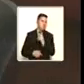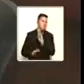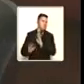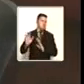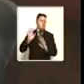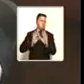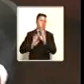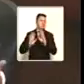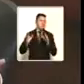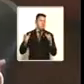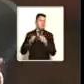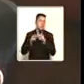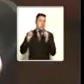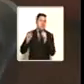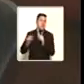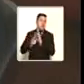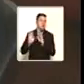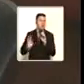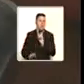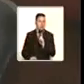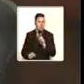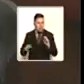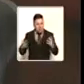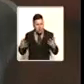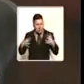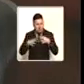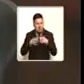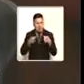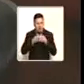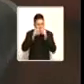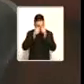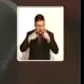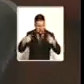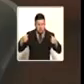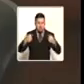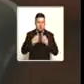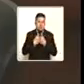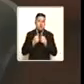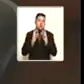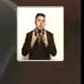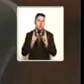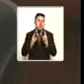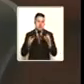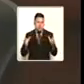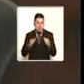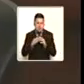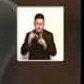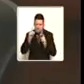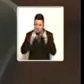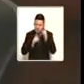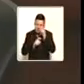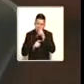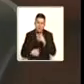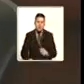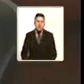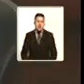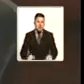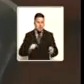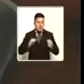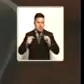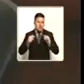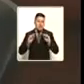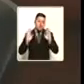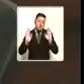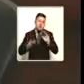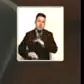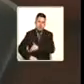síndrome del comunero de la fragmentación, sino la integralidad de la política pública, y espero que estas pequeñas reflexiones en el marco de este debate, por lo